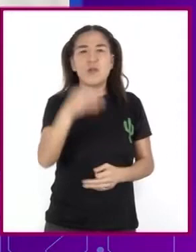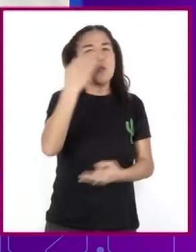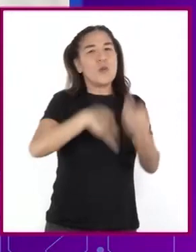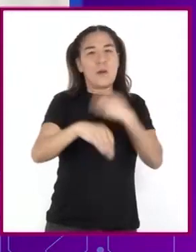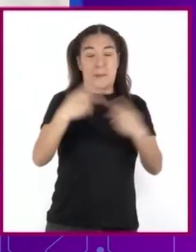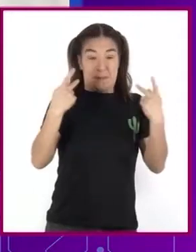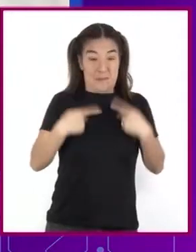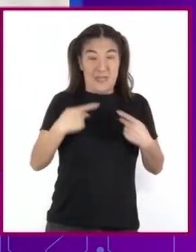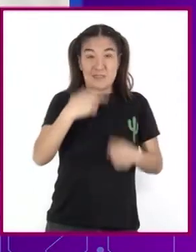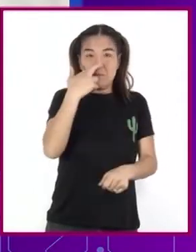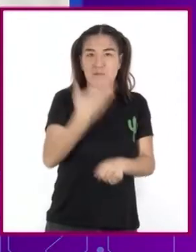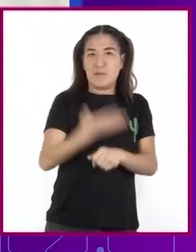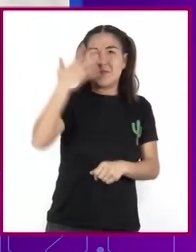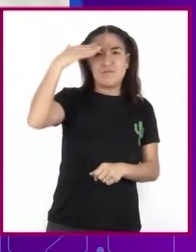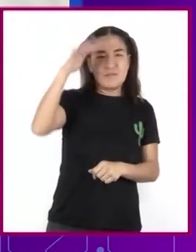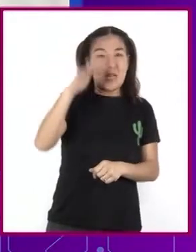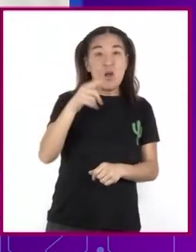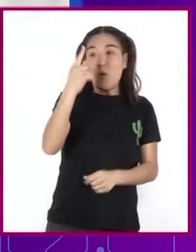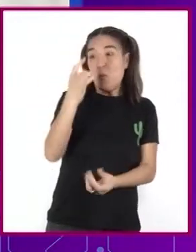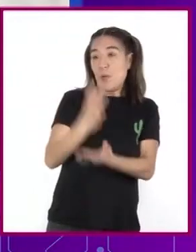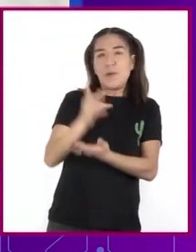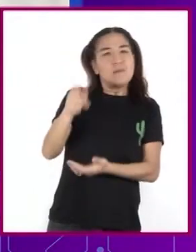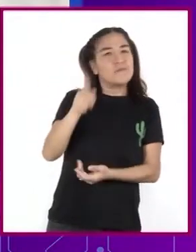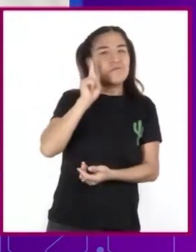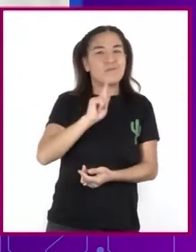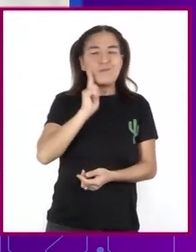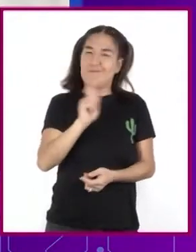de la casa y no solo de las mujeres.